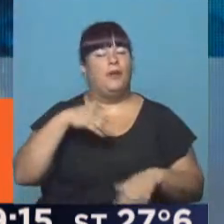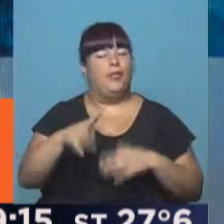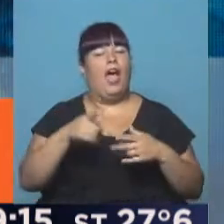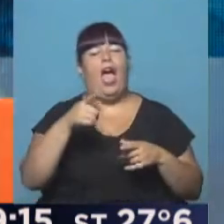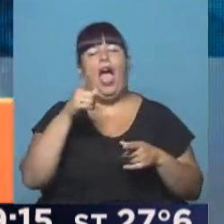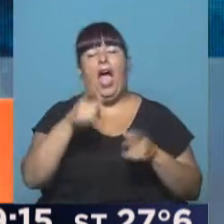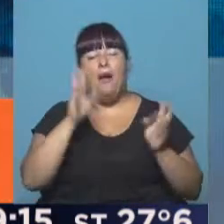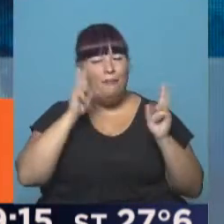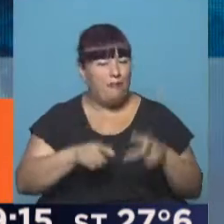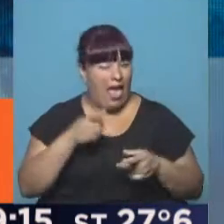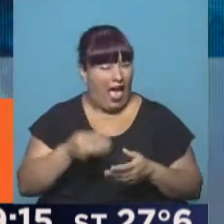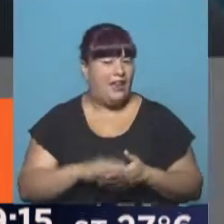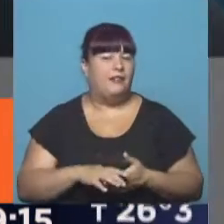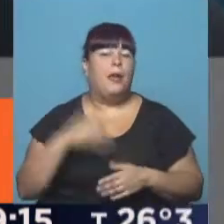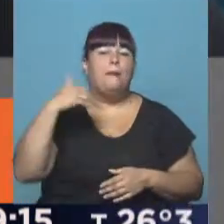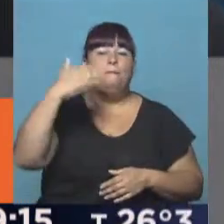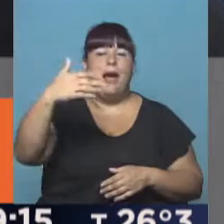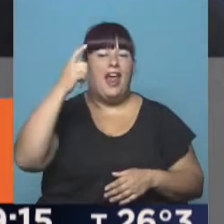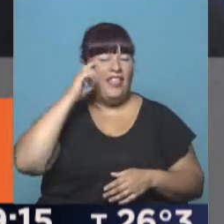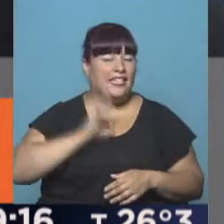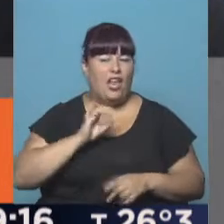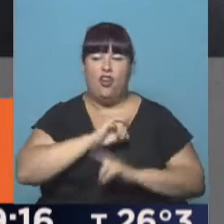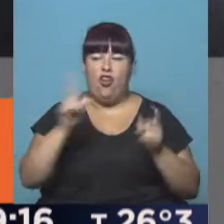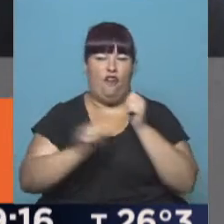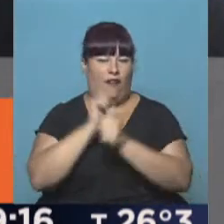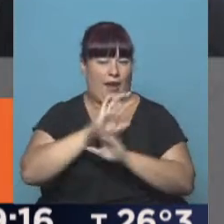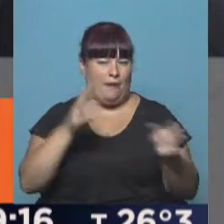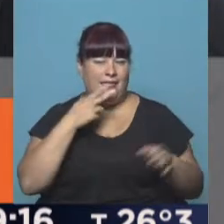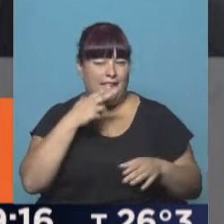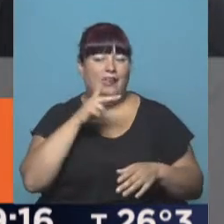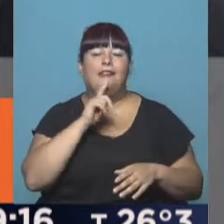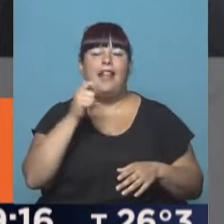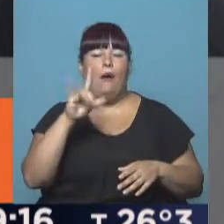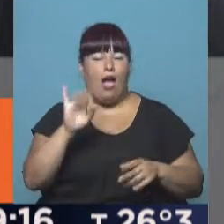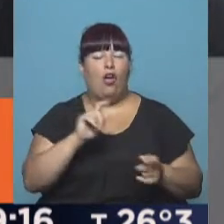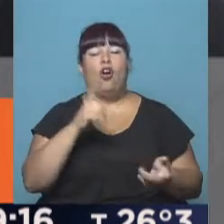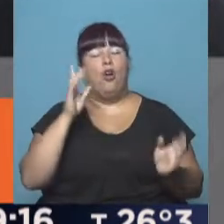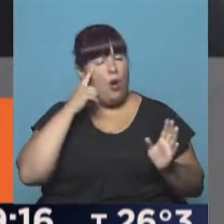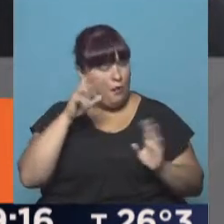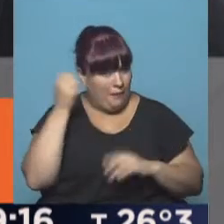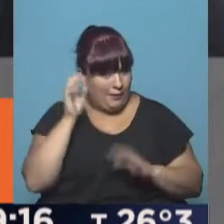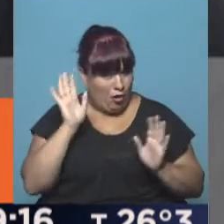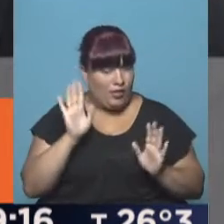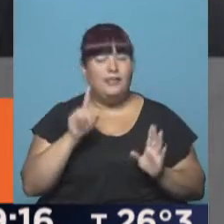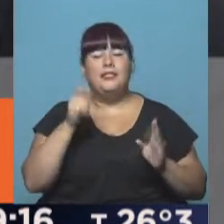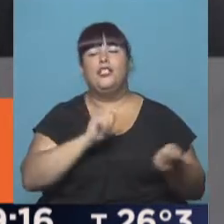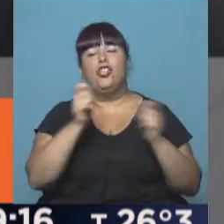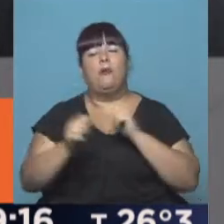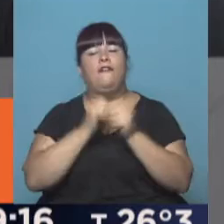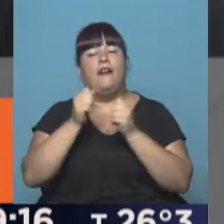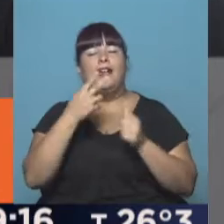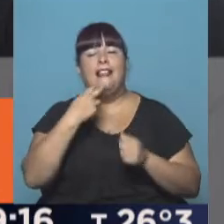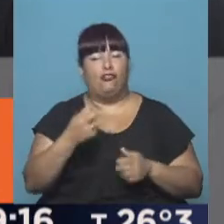generando en su estrategia de cara a los próximos 10 años no fabricar más cigarrillos de tabaco, y una de las principales, y sí fabricar